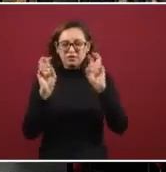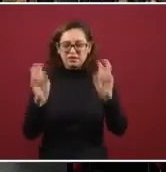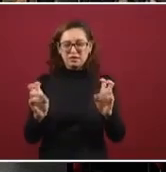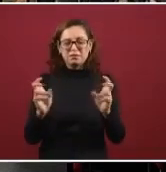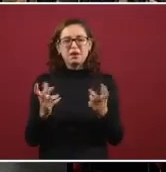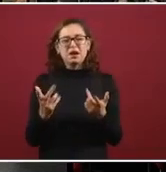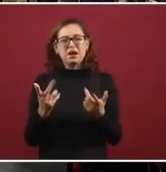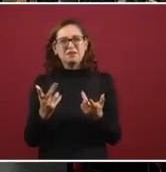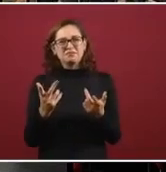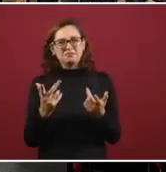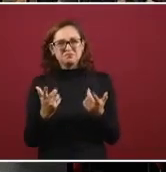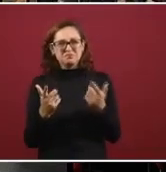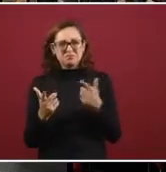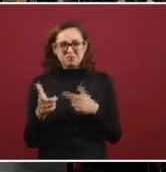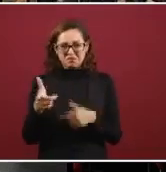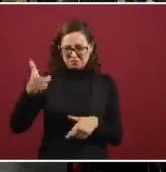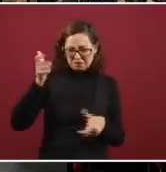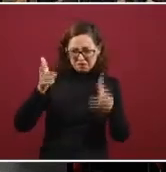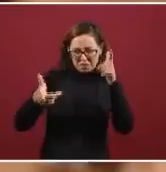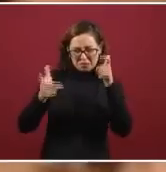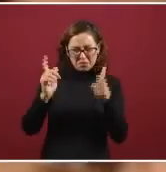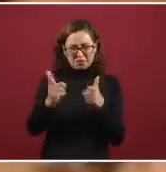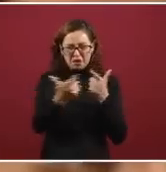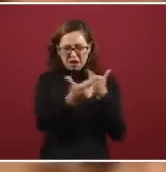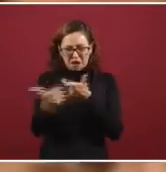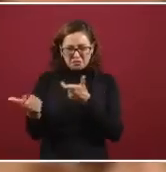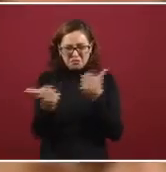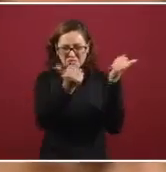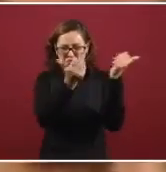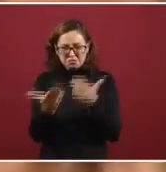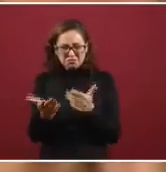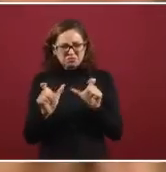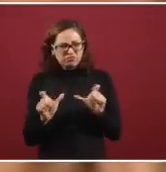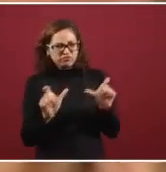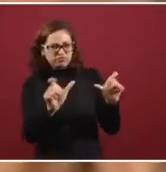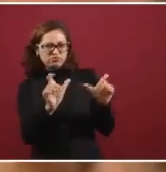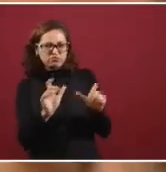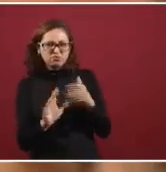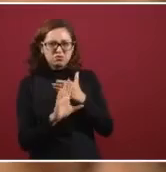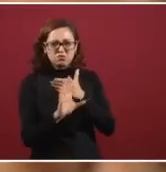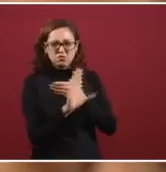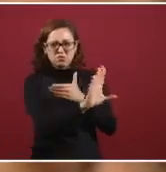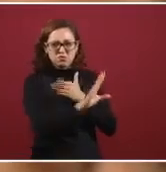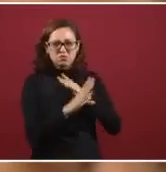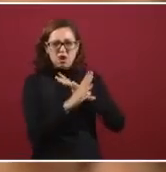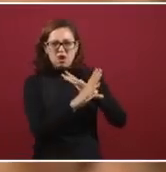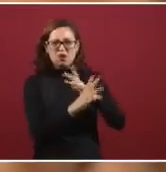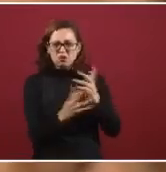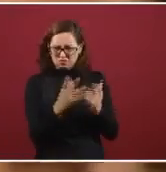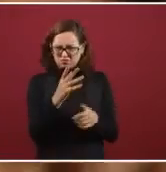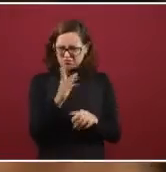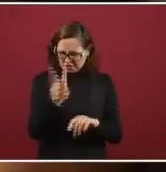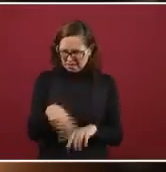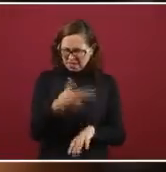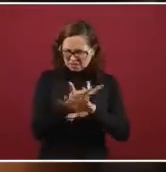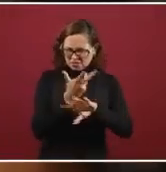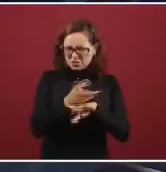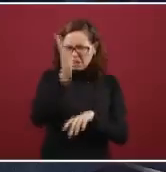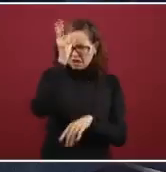armas a México? ¿Es un hecho? ¿Lo aceptó Estados Unidos? ¿Y qué estadísticas tienen del flujo de armas que entran, más allá de las que nos proporcionó?